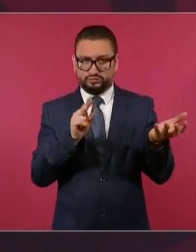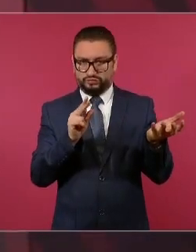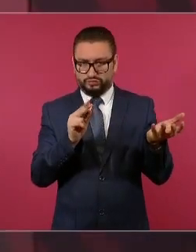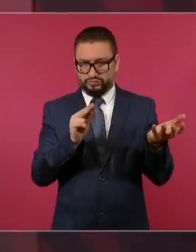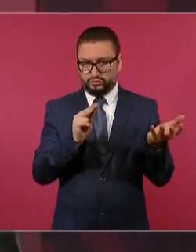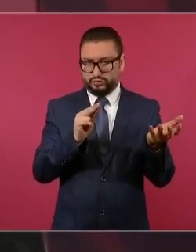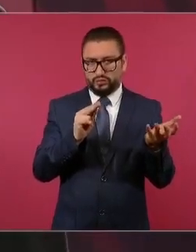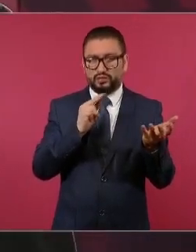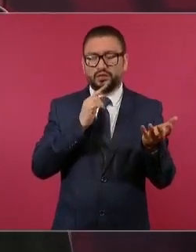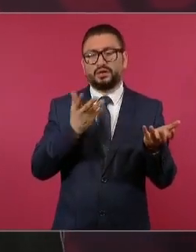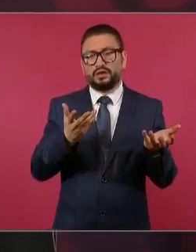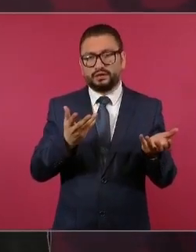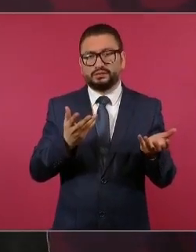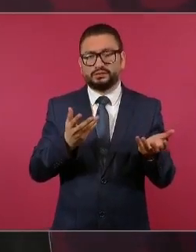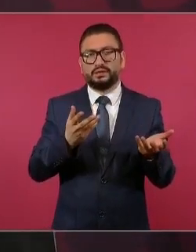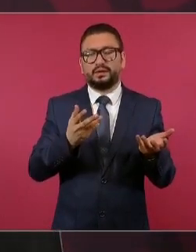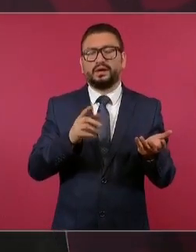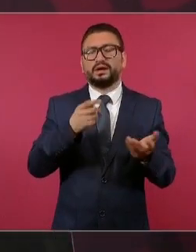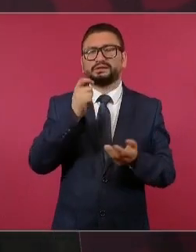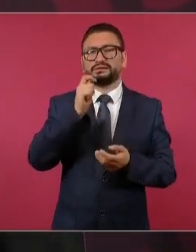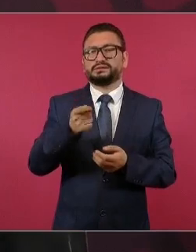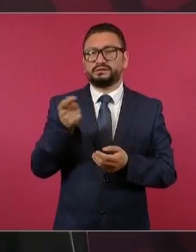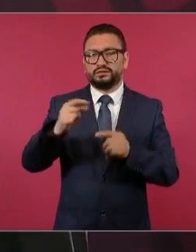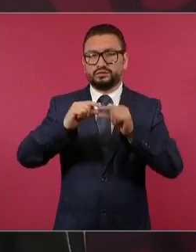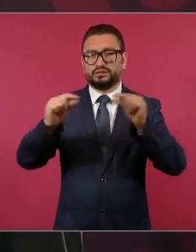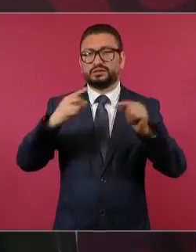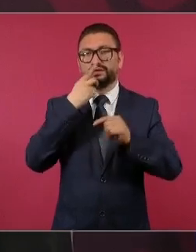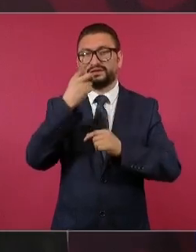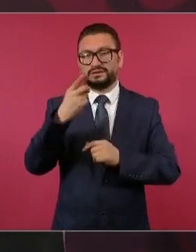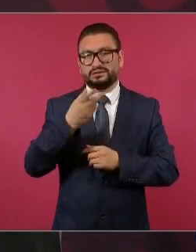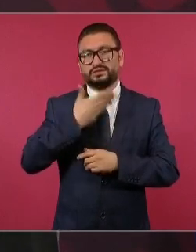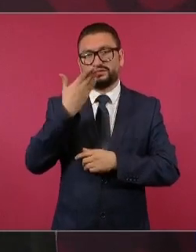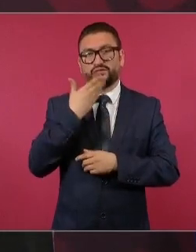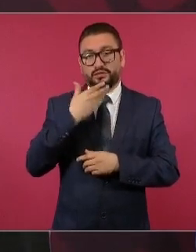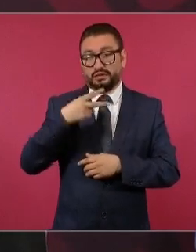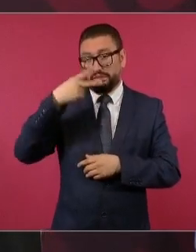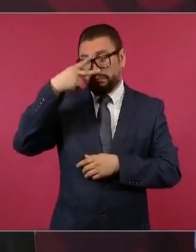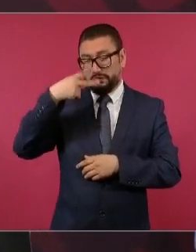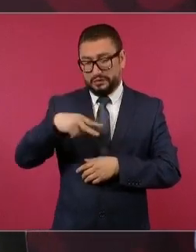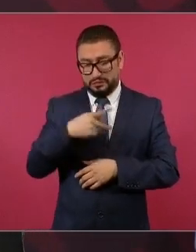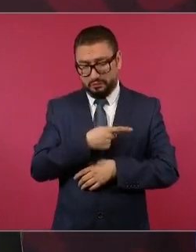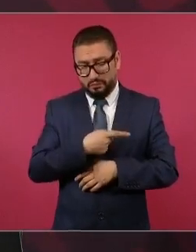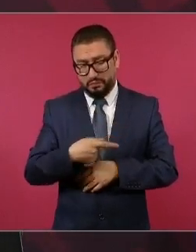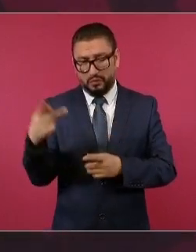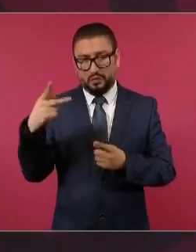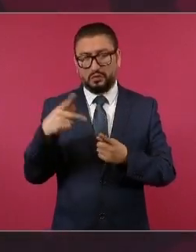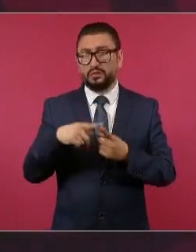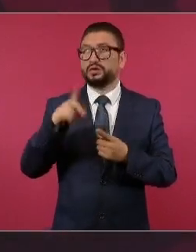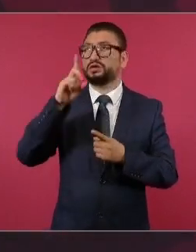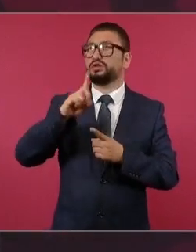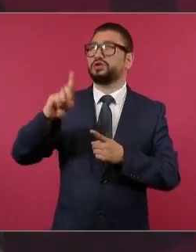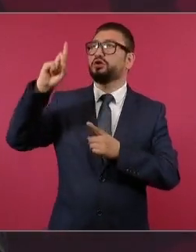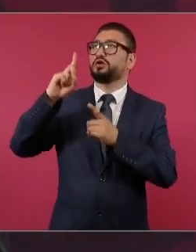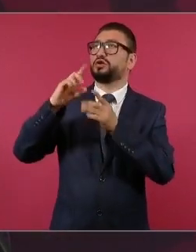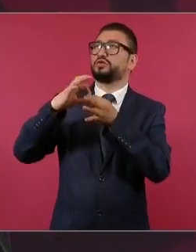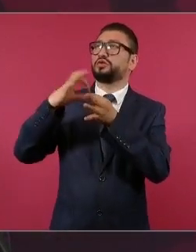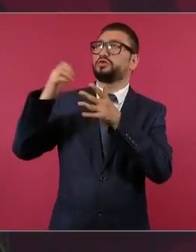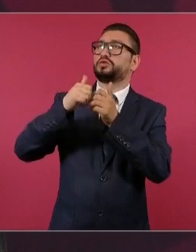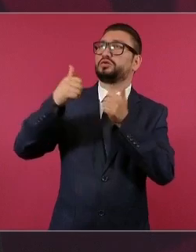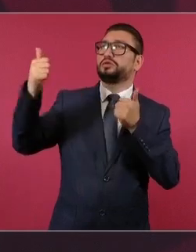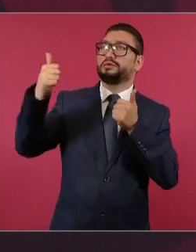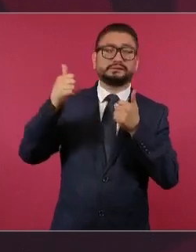frase según la cual, pobre México, tan lejos de Dios y tan cerca de